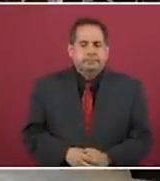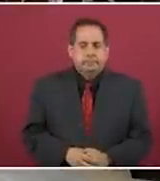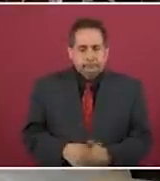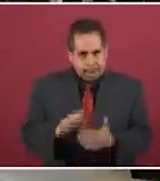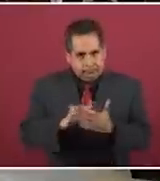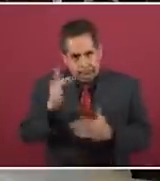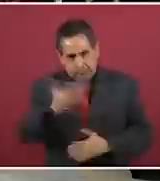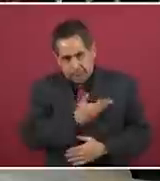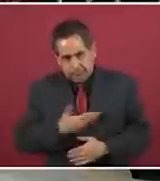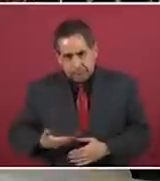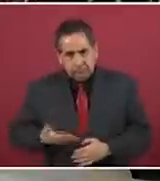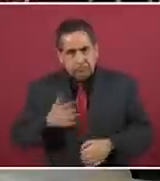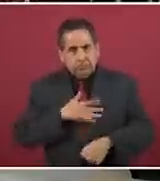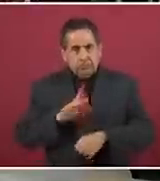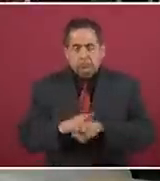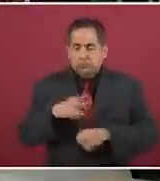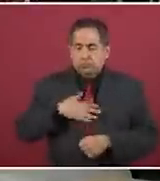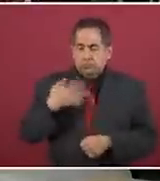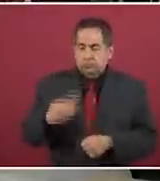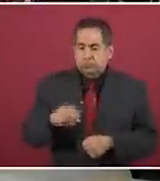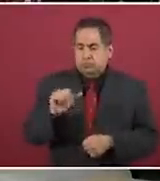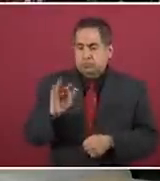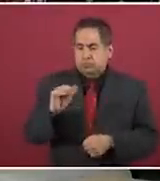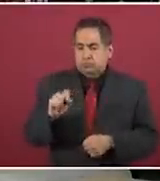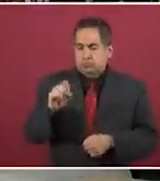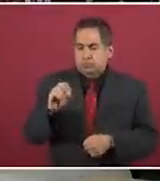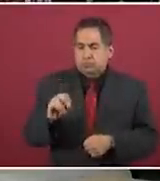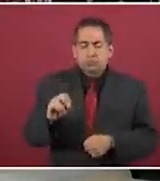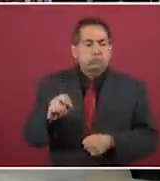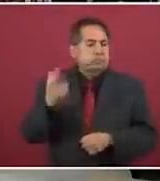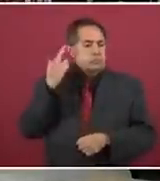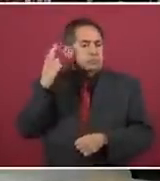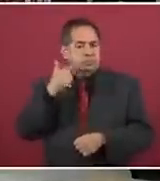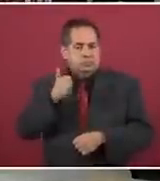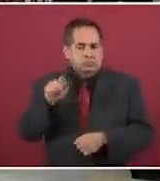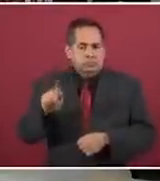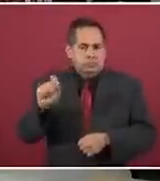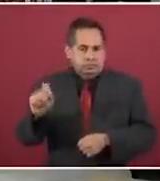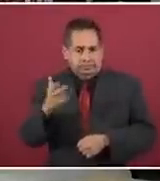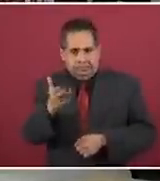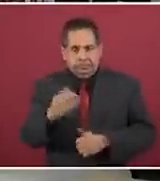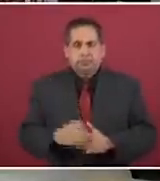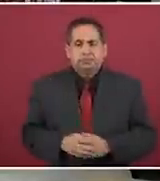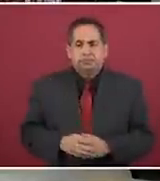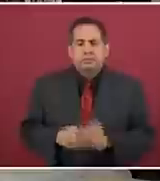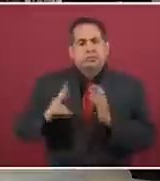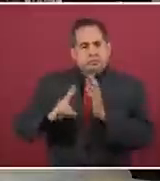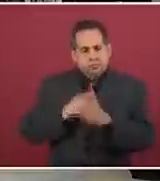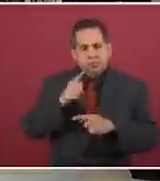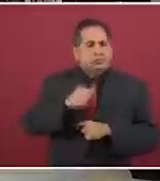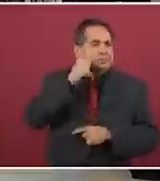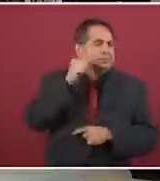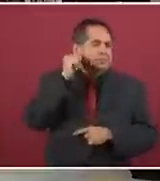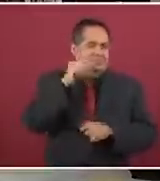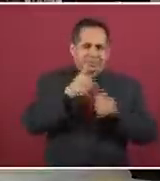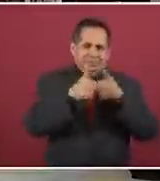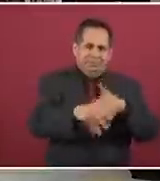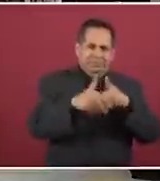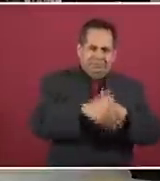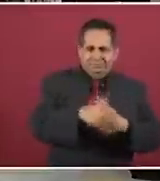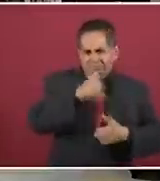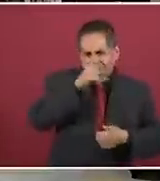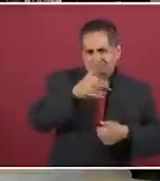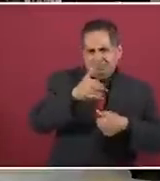Gracias, presidente. Buen día. Alfonso Bárcenas, de Cadena Raza, Radio 620. Insistirle sobre la pregunta de la marcha de ayer. ¿Cree usted que